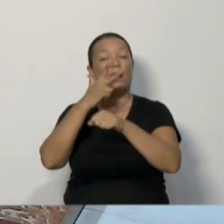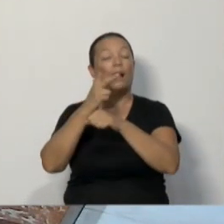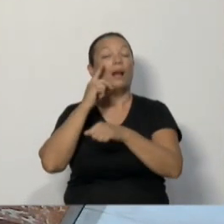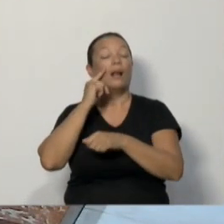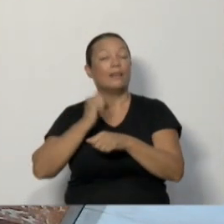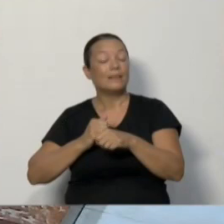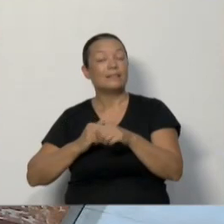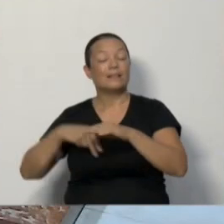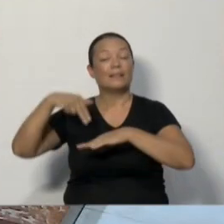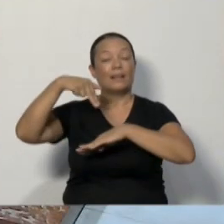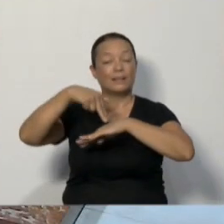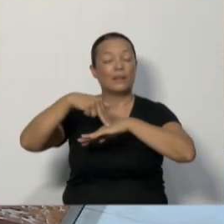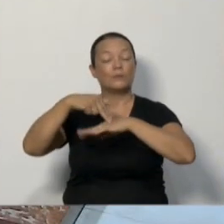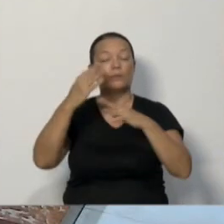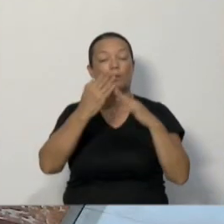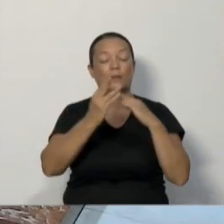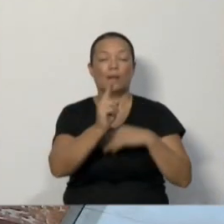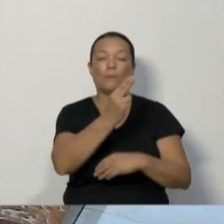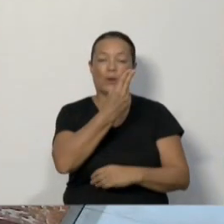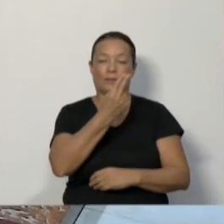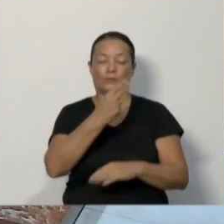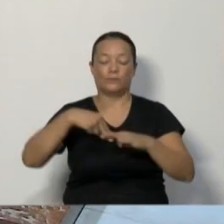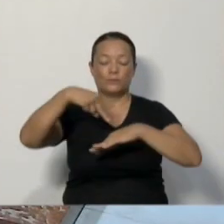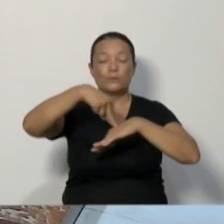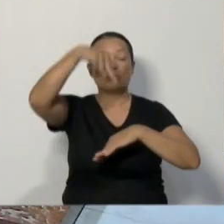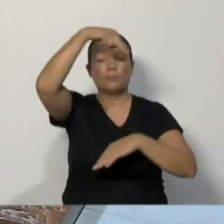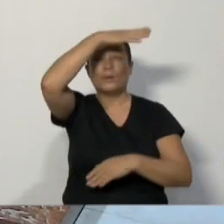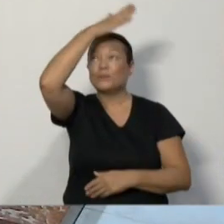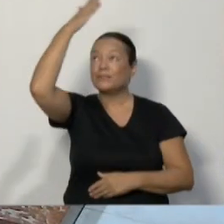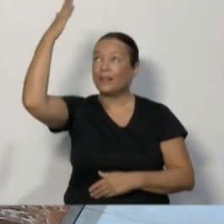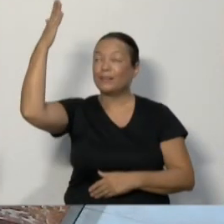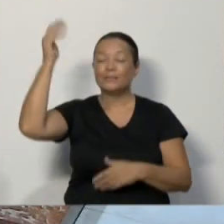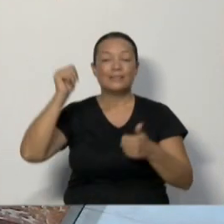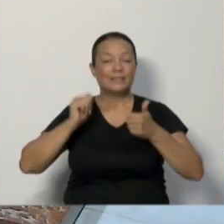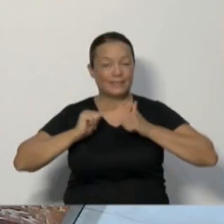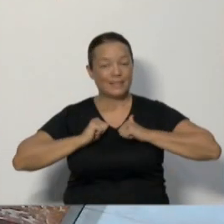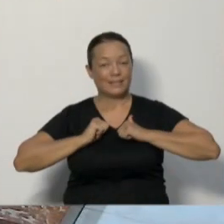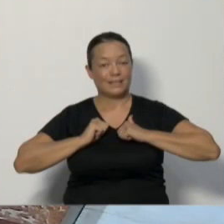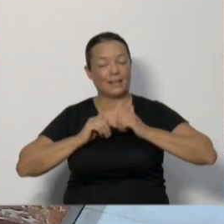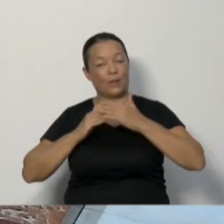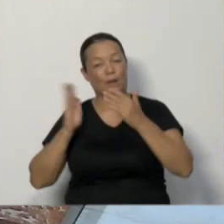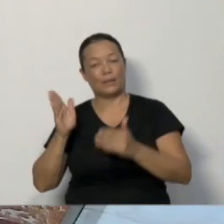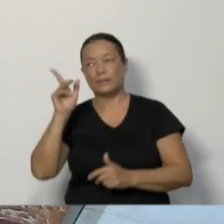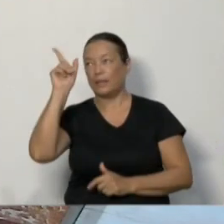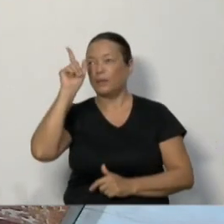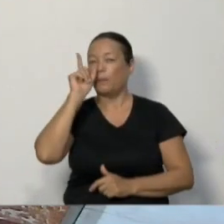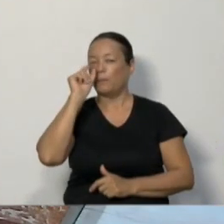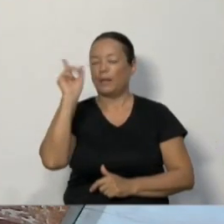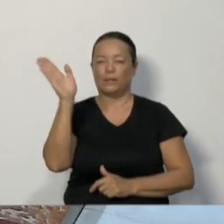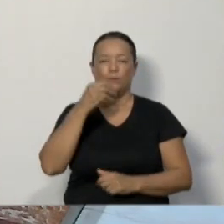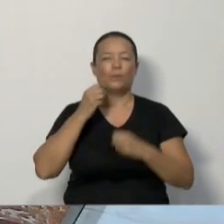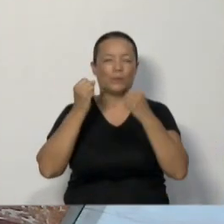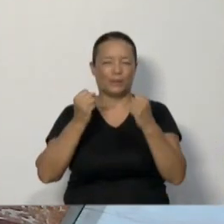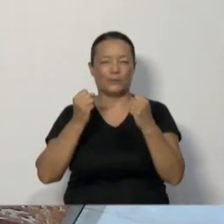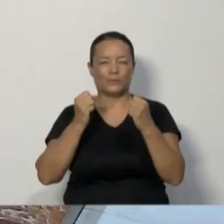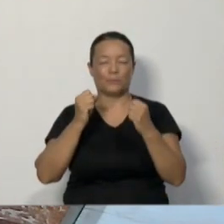a los infiernos. Al tercer día resucitó de entre los muertos. Subió a los cielos. Está sentado a la derecha de